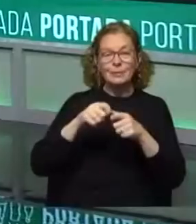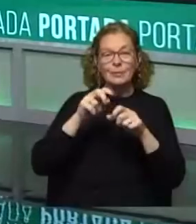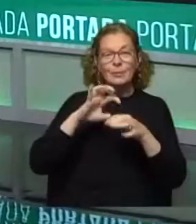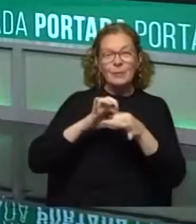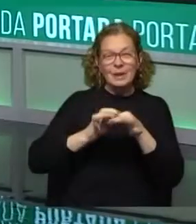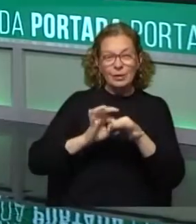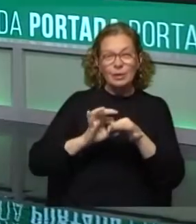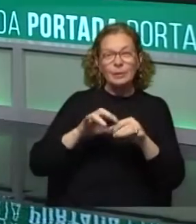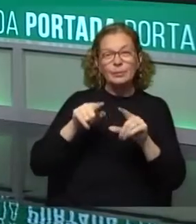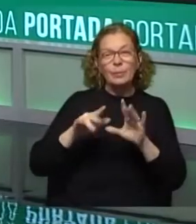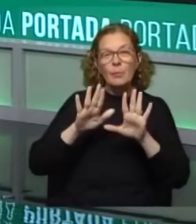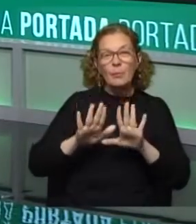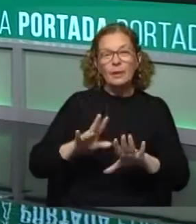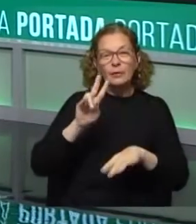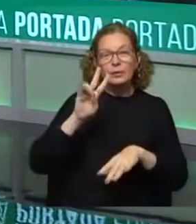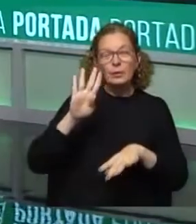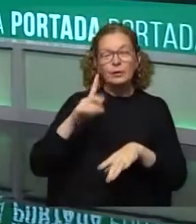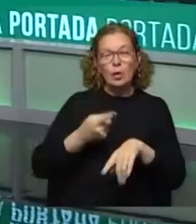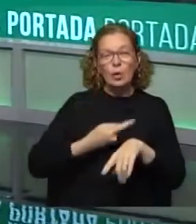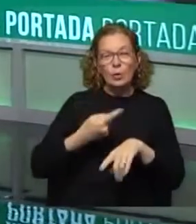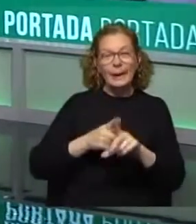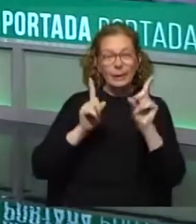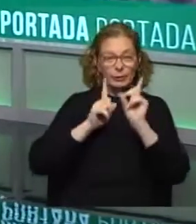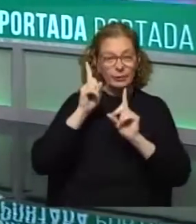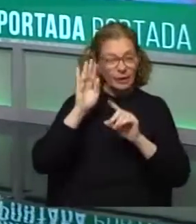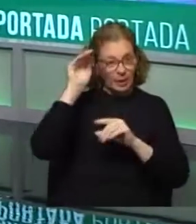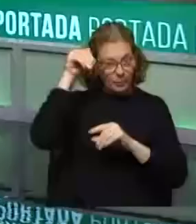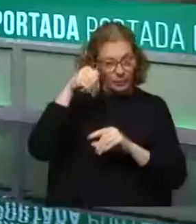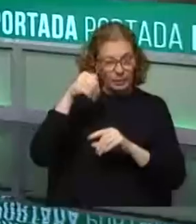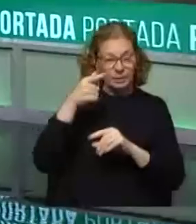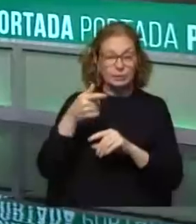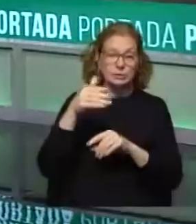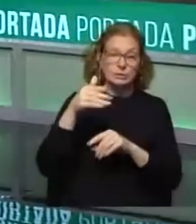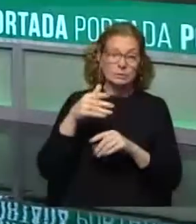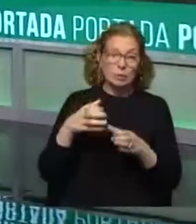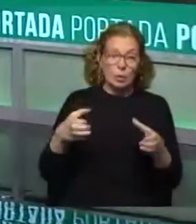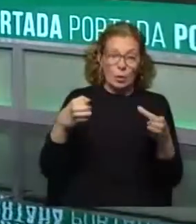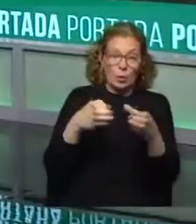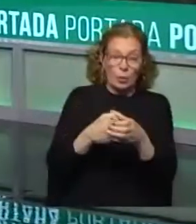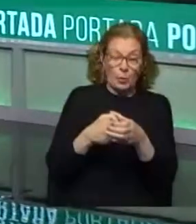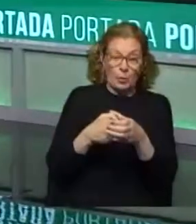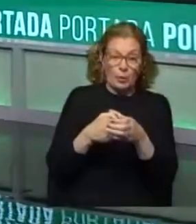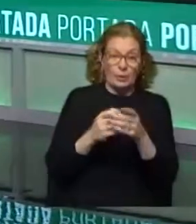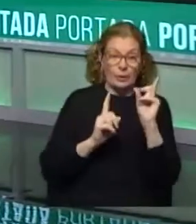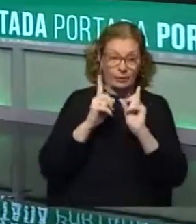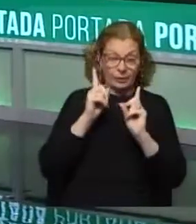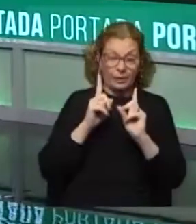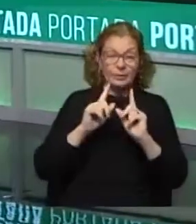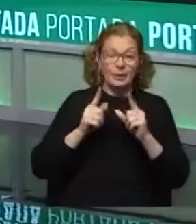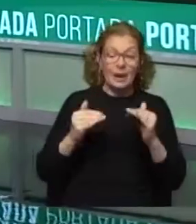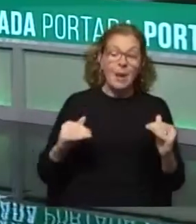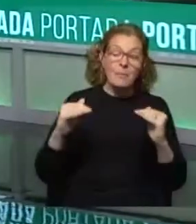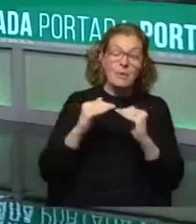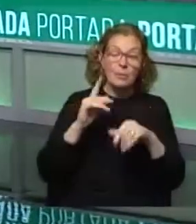o también habrá un paro de 24 horas pero en la universidad de la república lo convoca la intergremial Universitaria y en